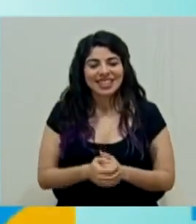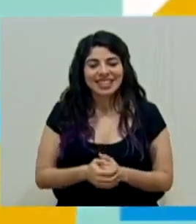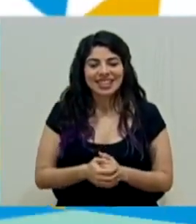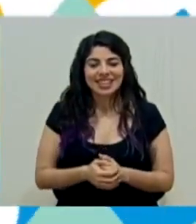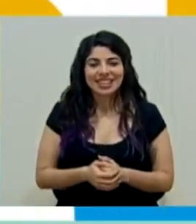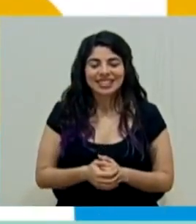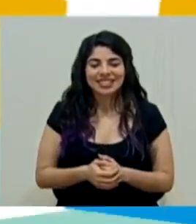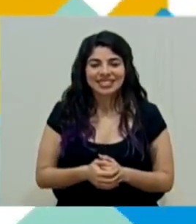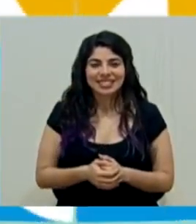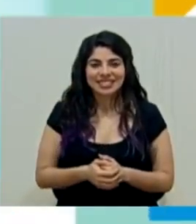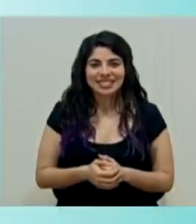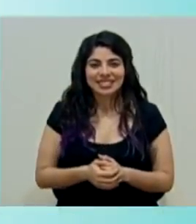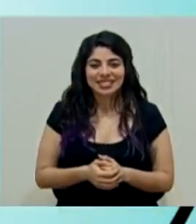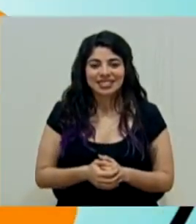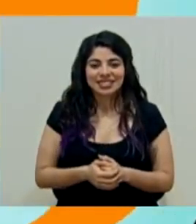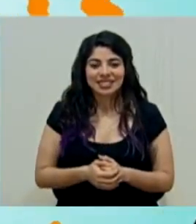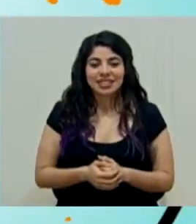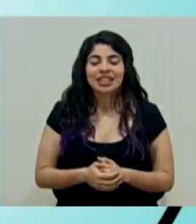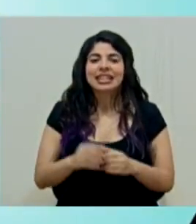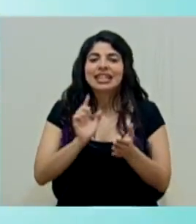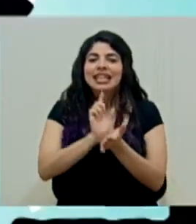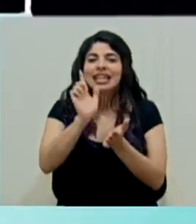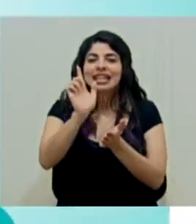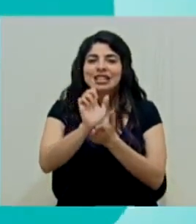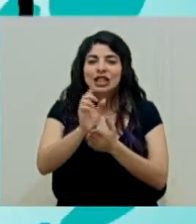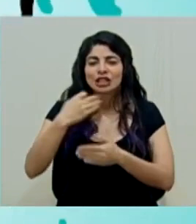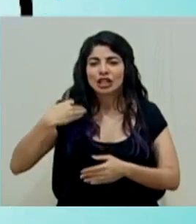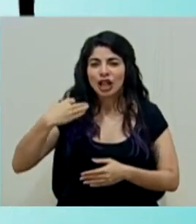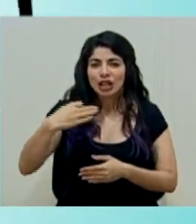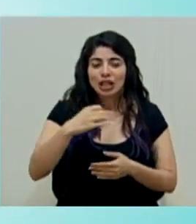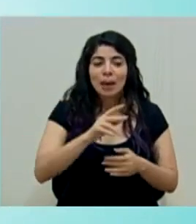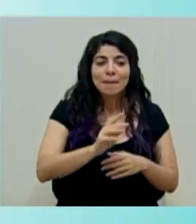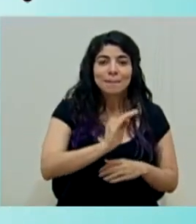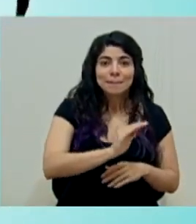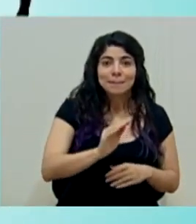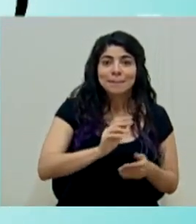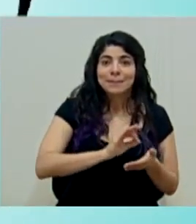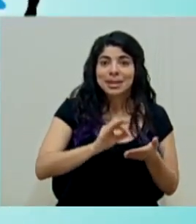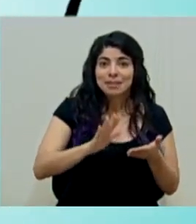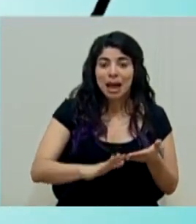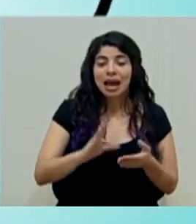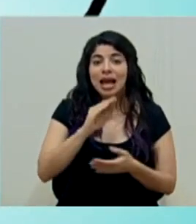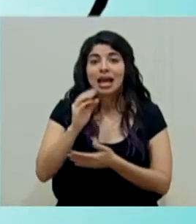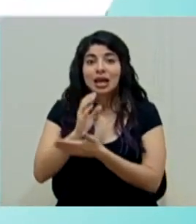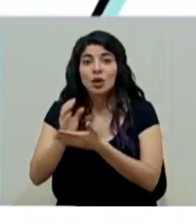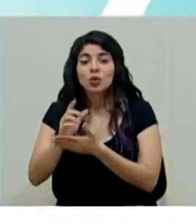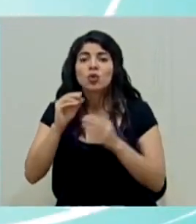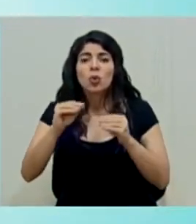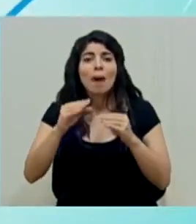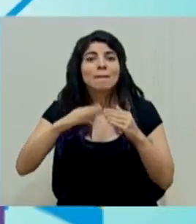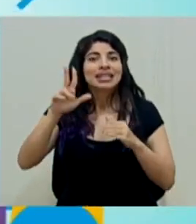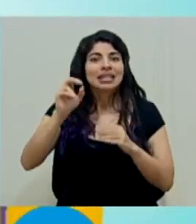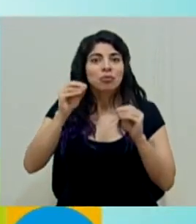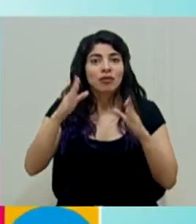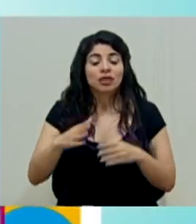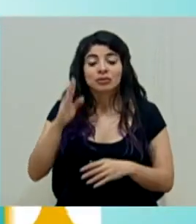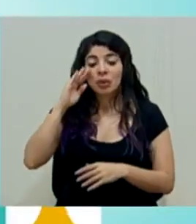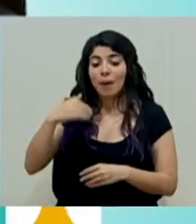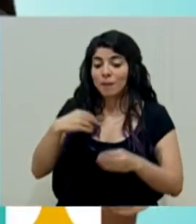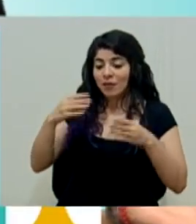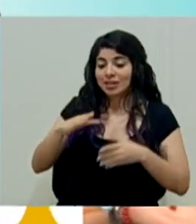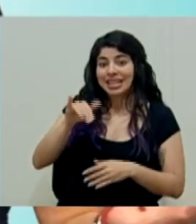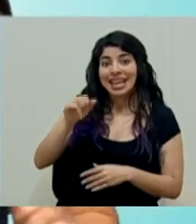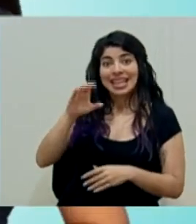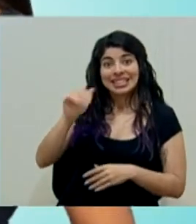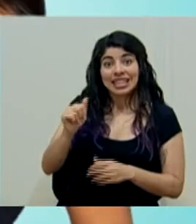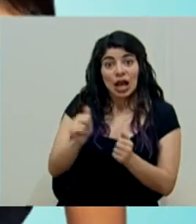Charlotte? Lecciones diarias de primaria y secundaria impartidas por más de 30 docentes. Yo soy la profe Jessica